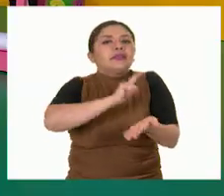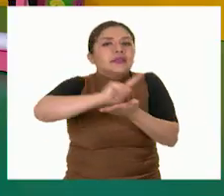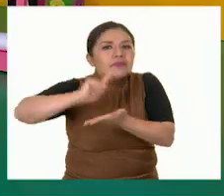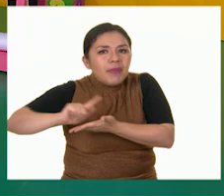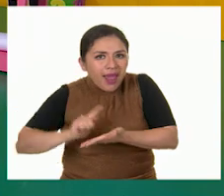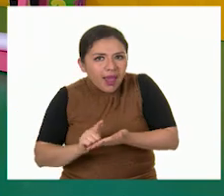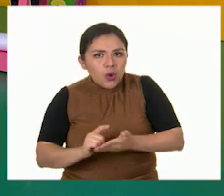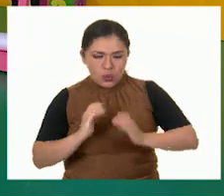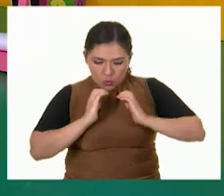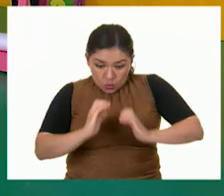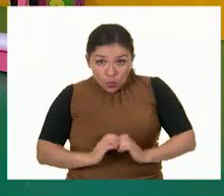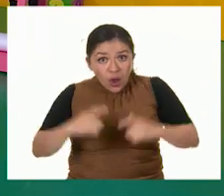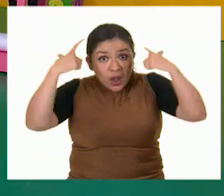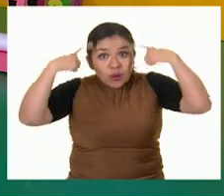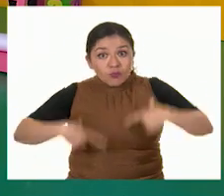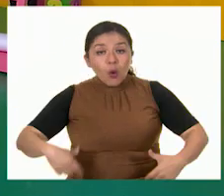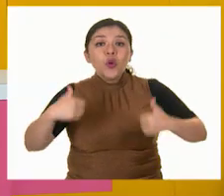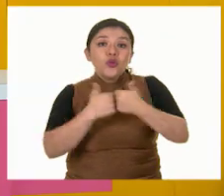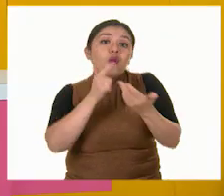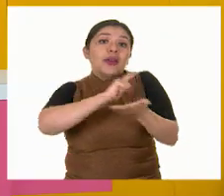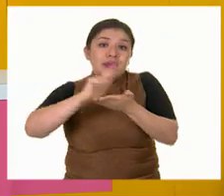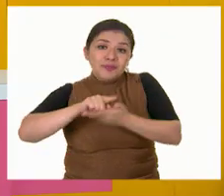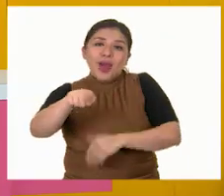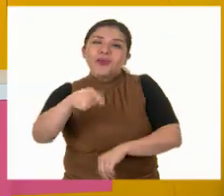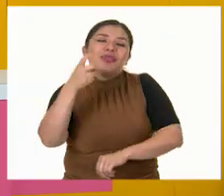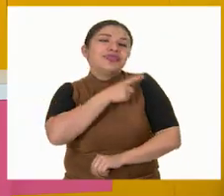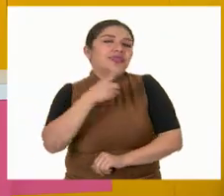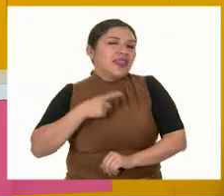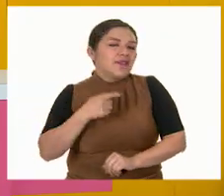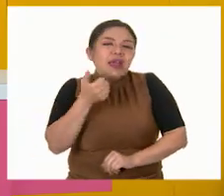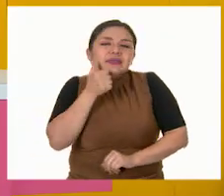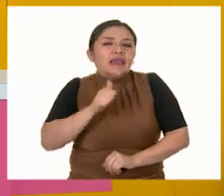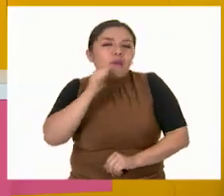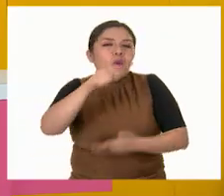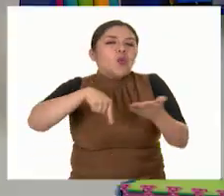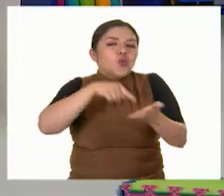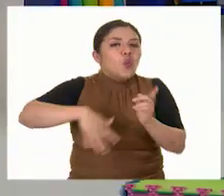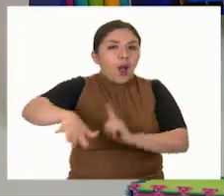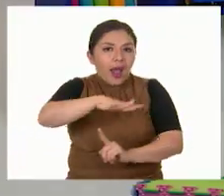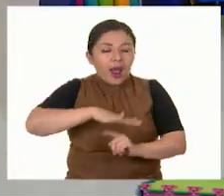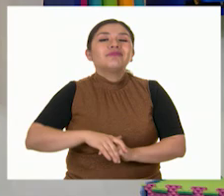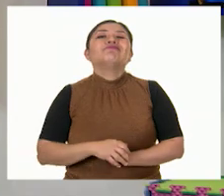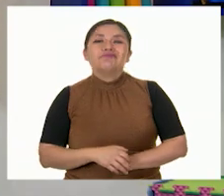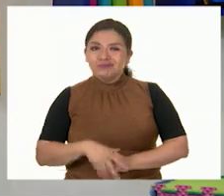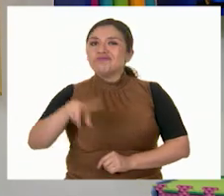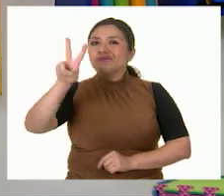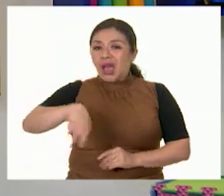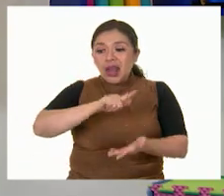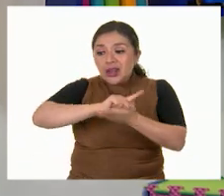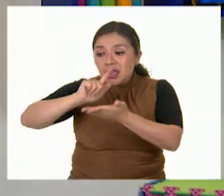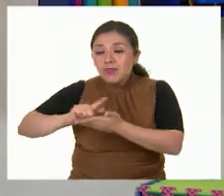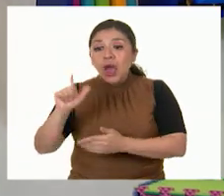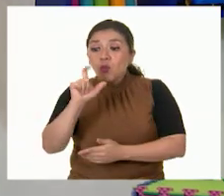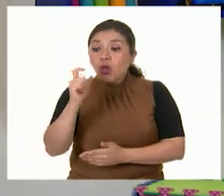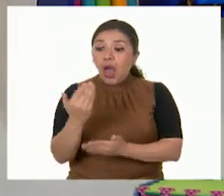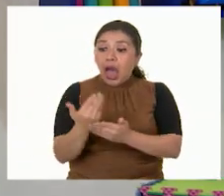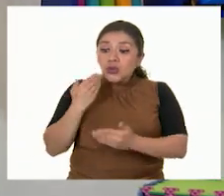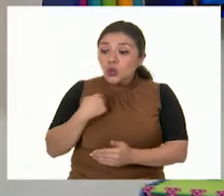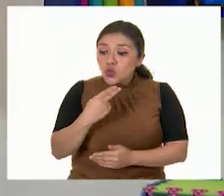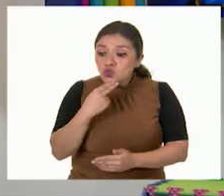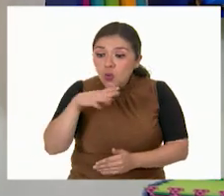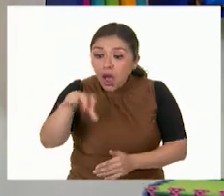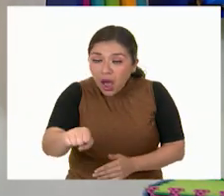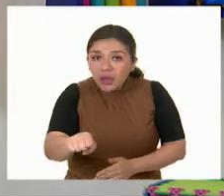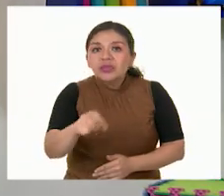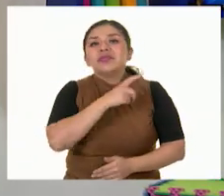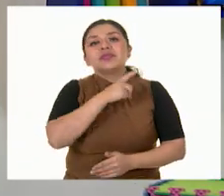de nuestro cuerpo con la limpieza que debemos tener en los espacios. Cierto, limpiar las cosas antes de usarlas por